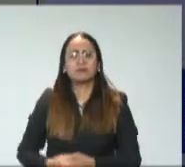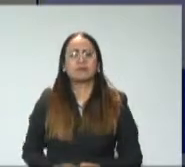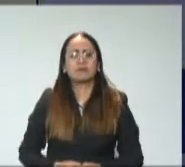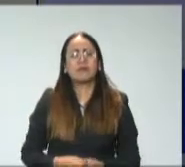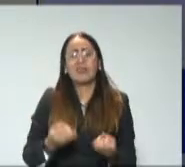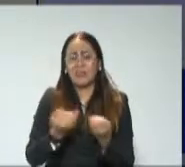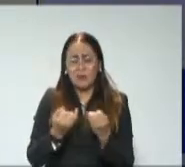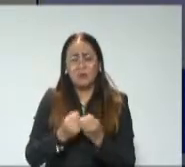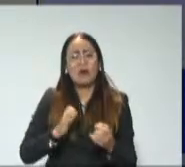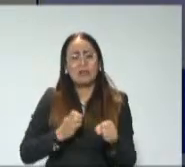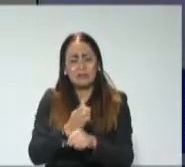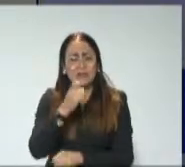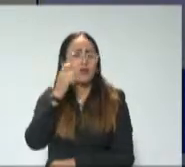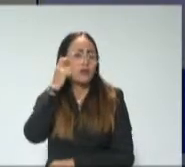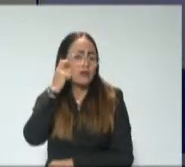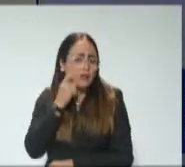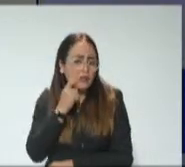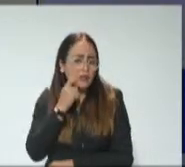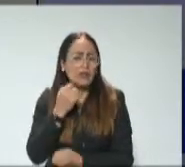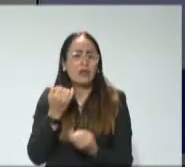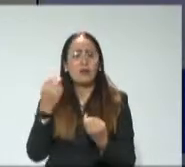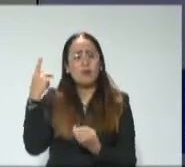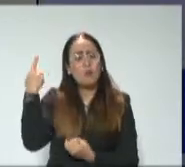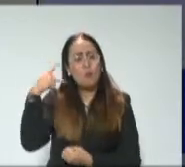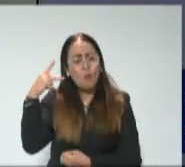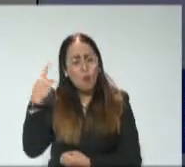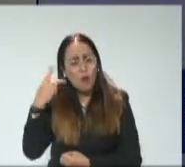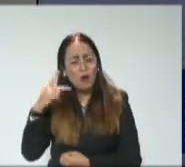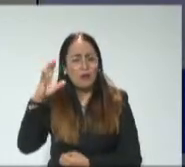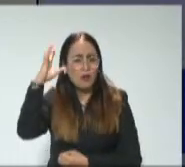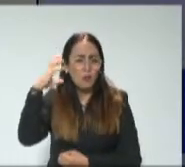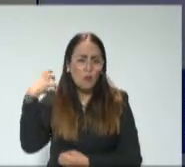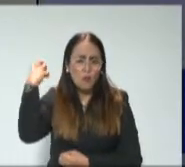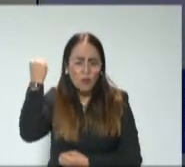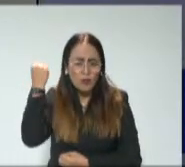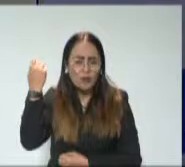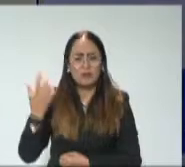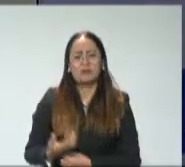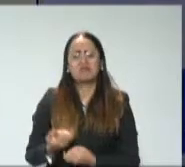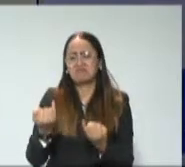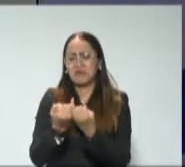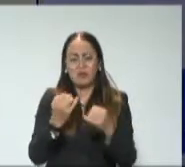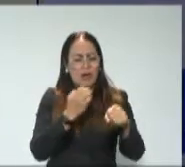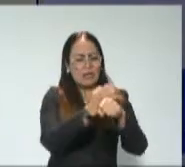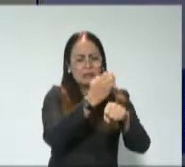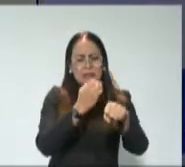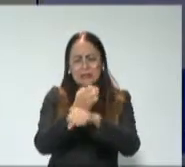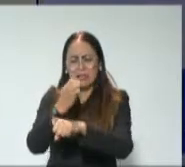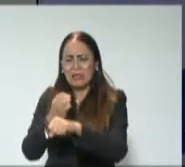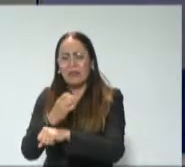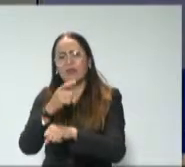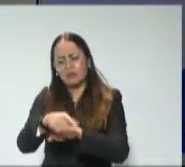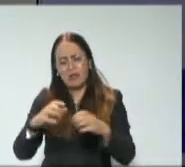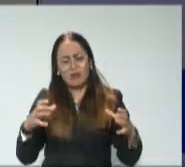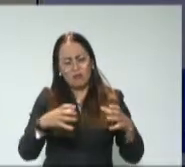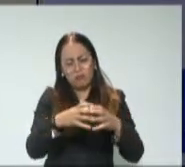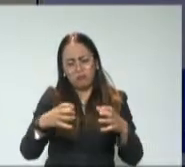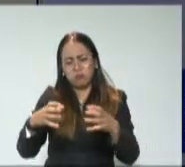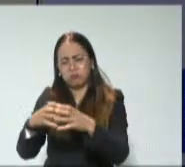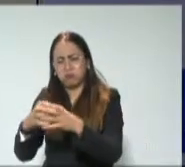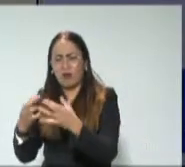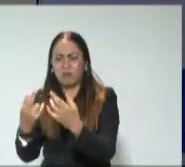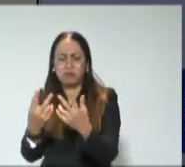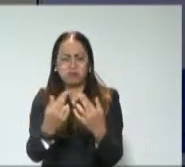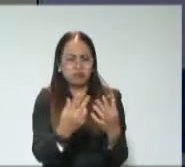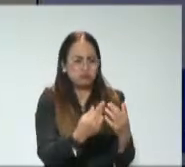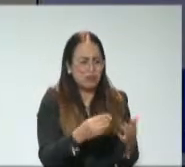Guerrero están todavía pero sobre todo en Puebla y en Morelos y y en varios estados muy afectadas todavía muchas comunidades que dejaron